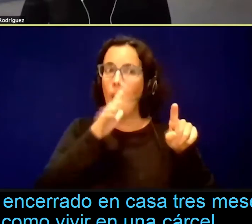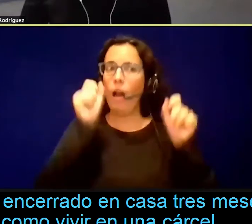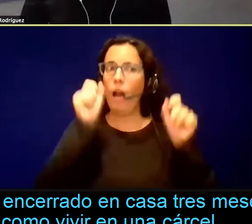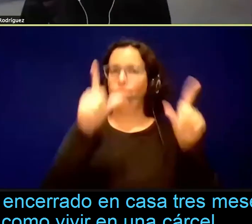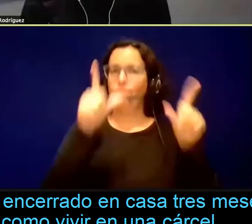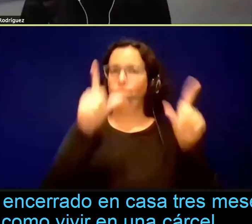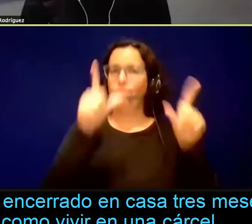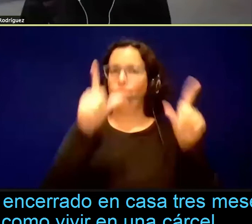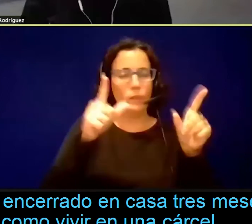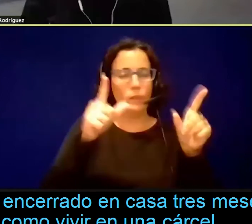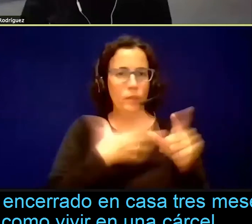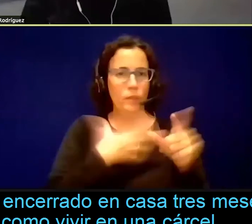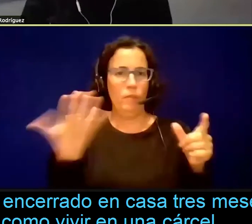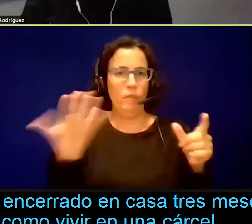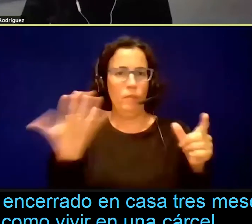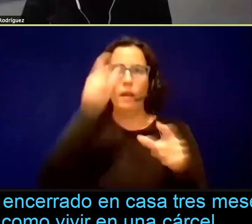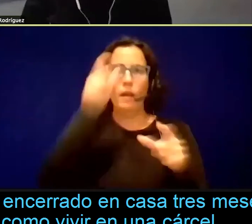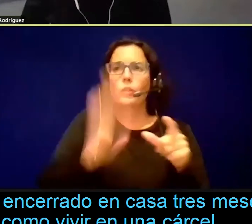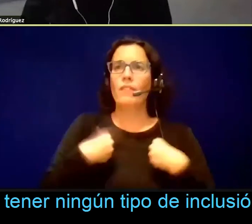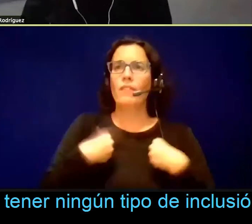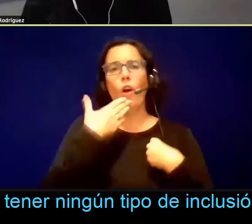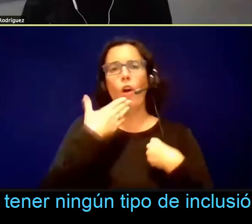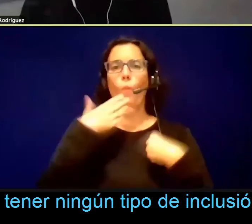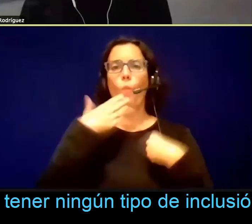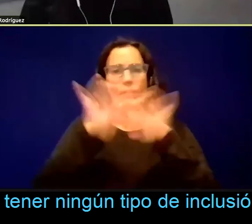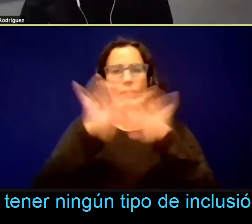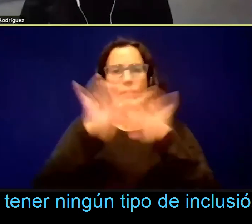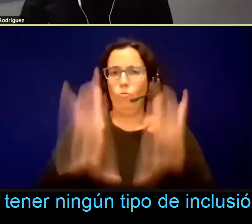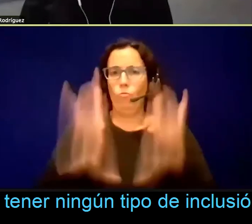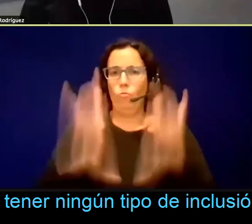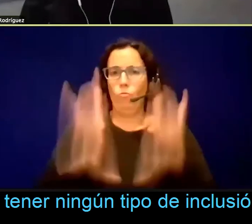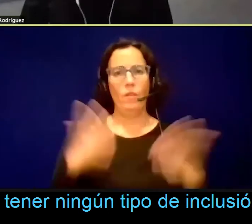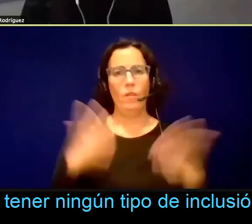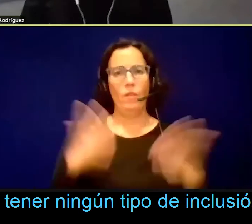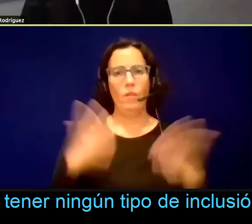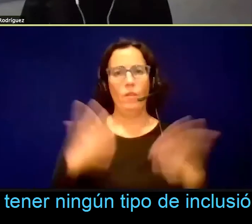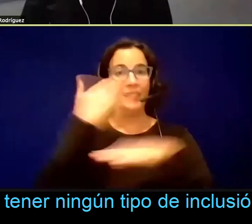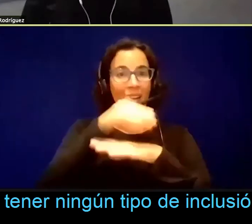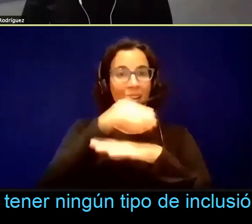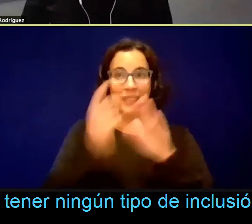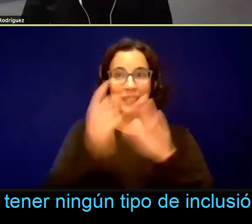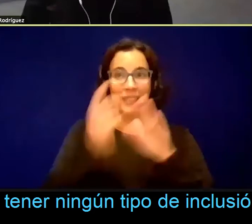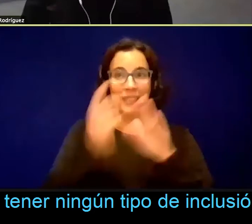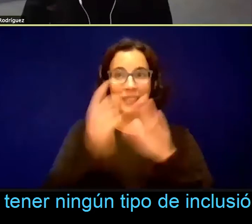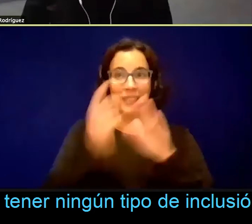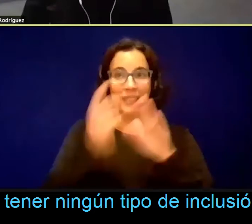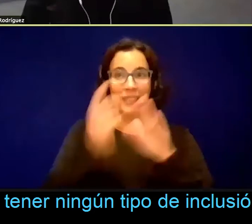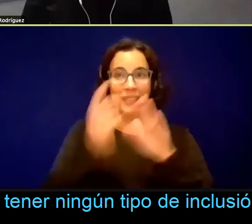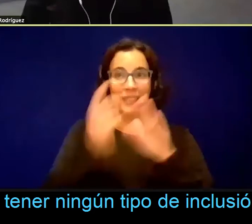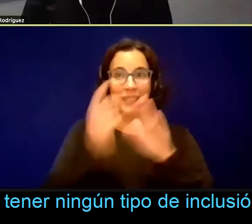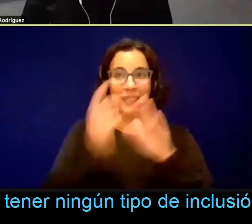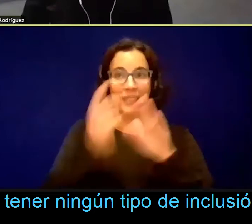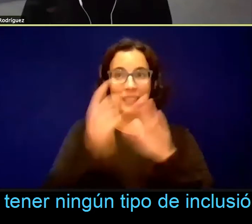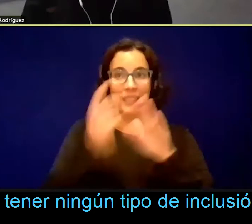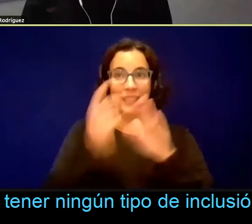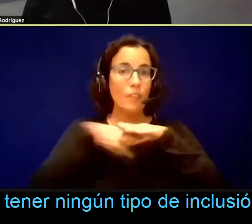cárcel, porque eso es vivir en una cárcel. Y si no puedes salir a la calle no puedes tener ningún tipo de inclusión. Entonces yo creo que este